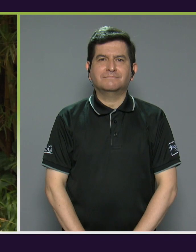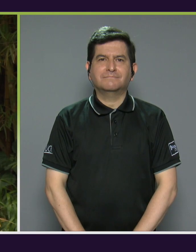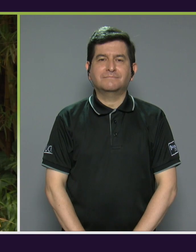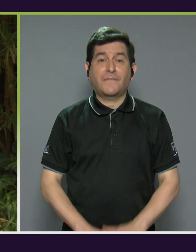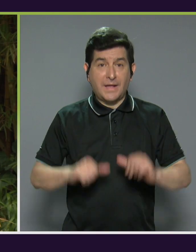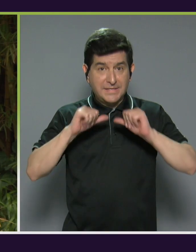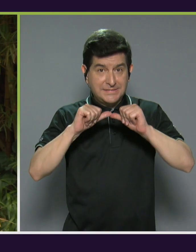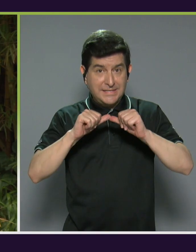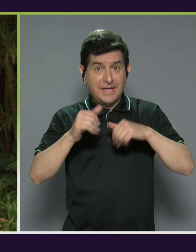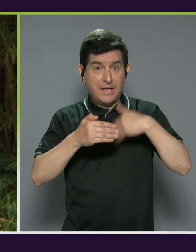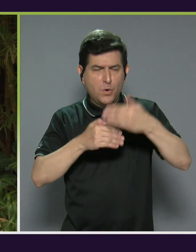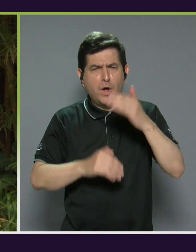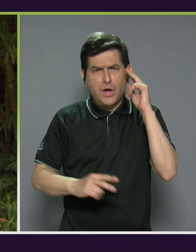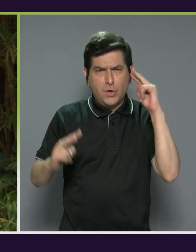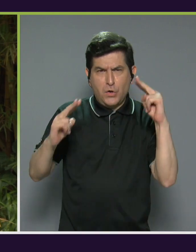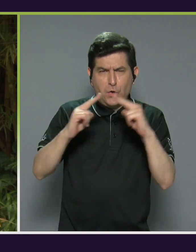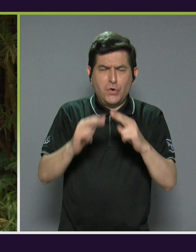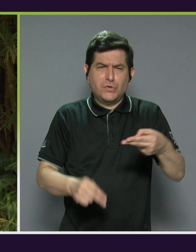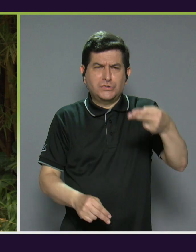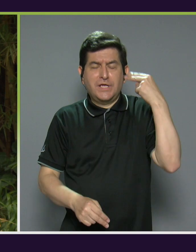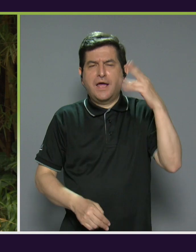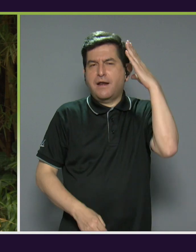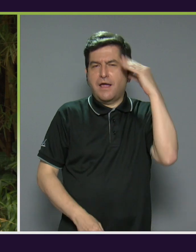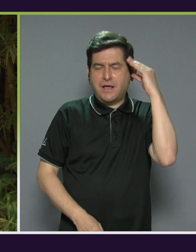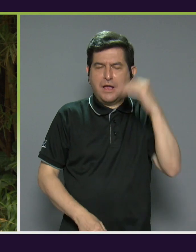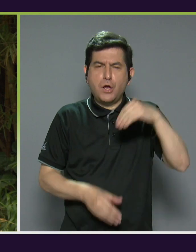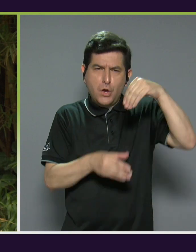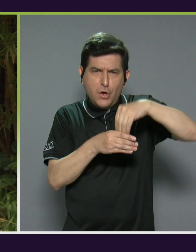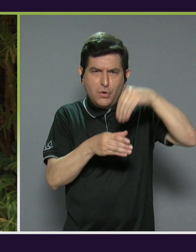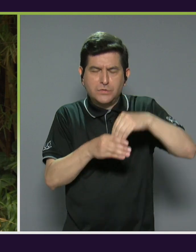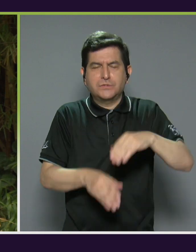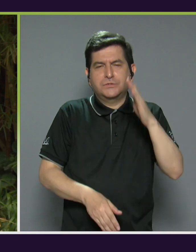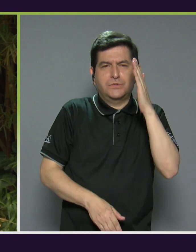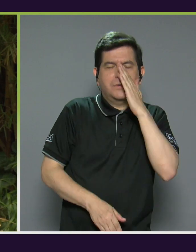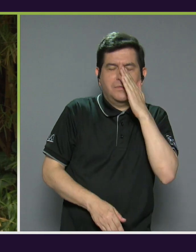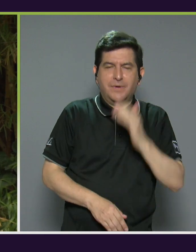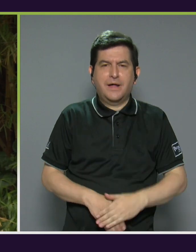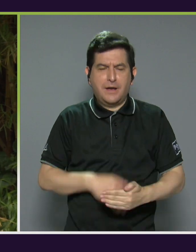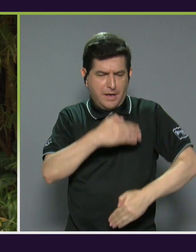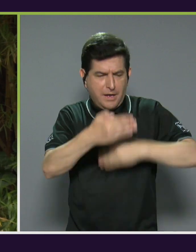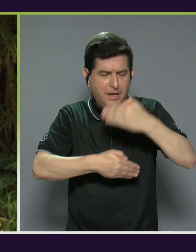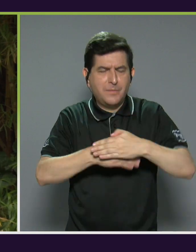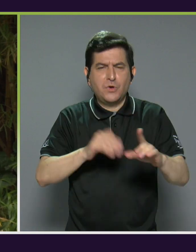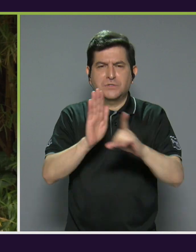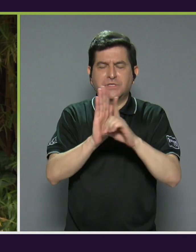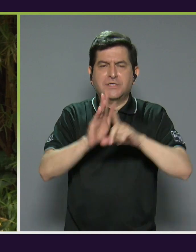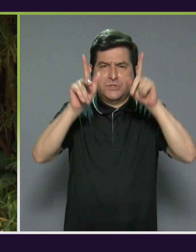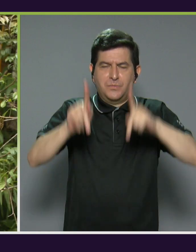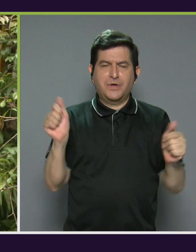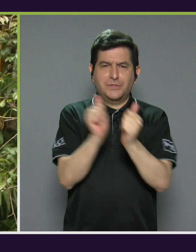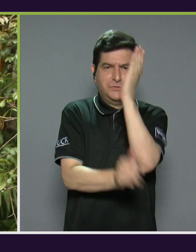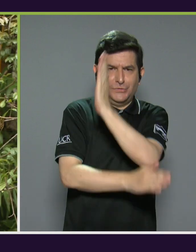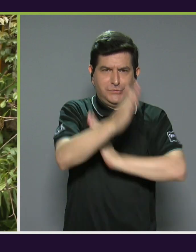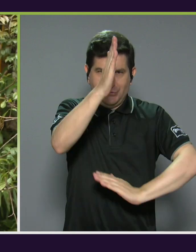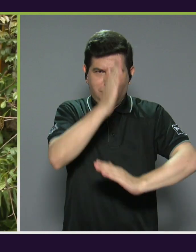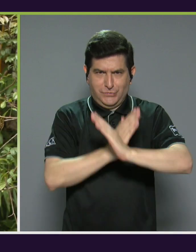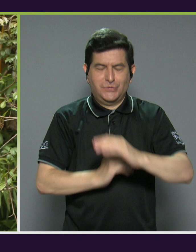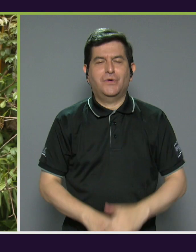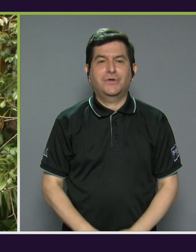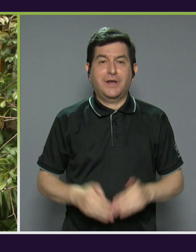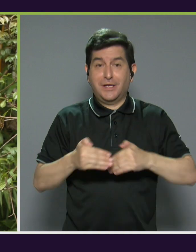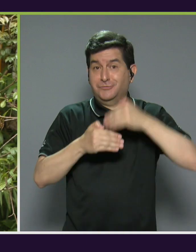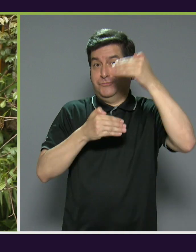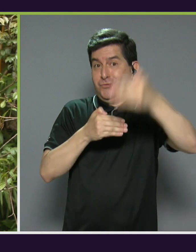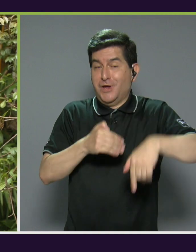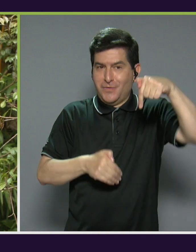Continuaremos conociendo las historias, experiencias y aportes de las madres a la consecución de derechos de las personas con discapacidad más adelante aquí